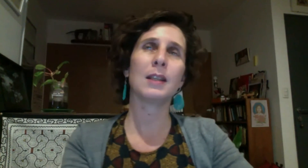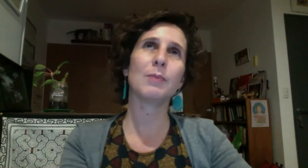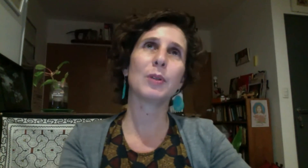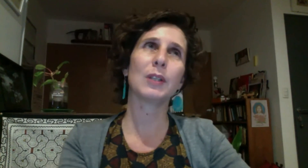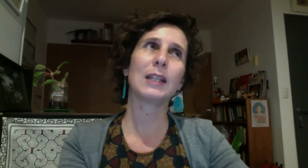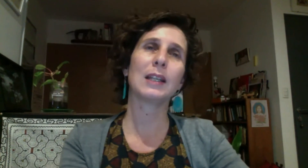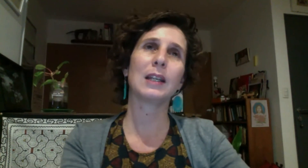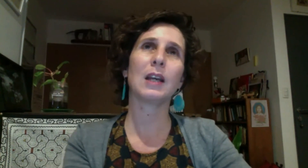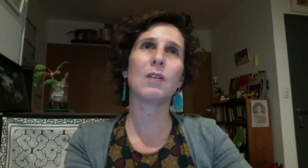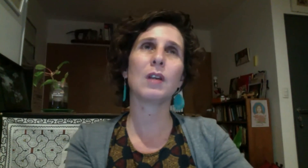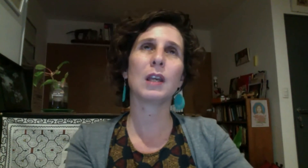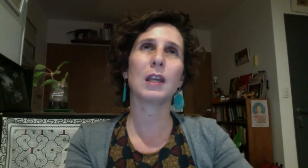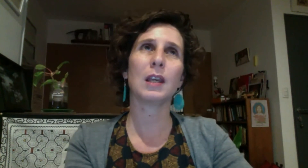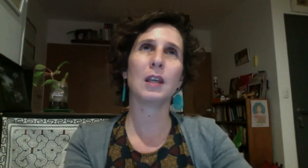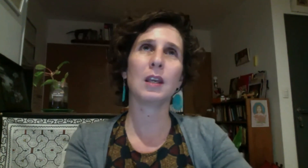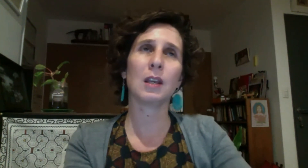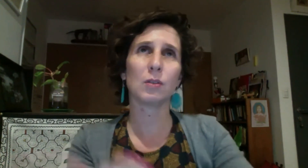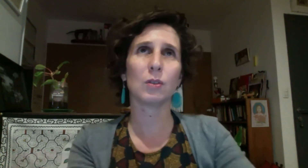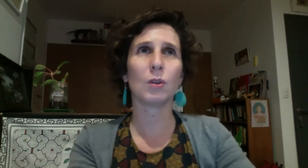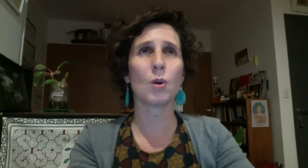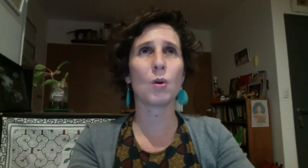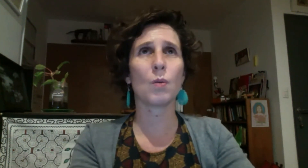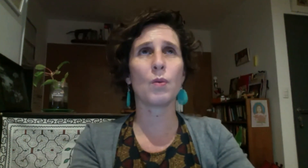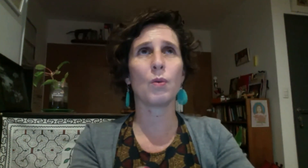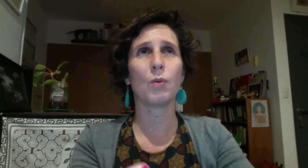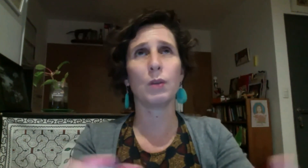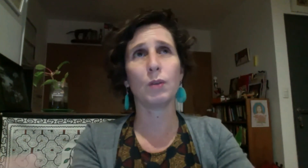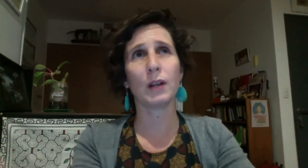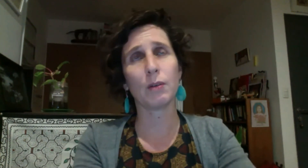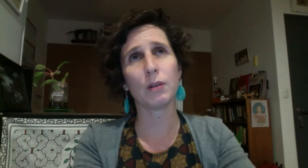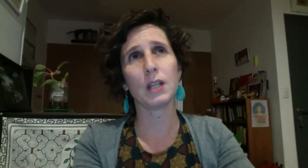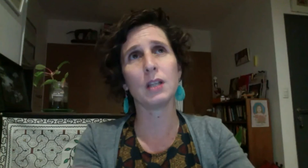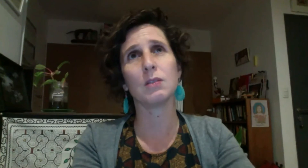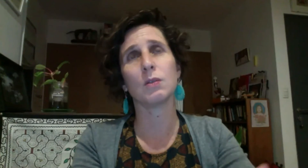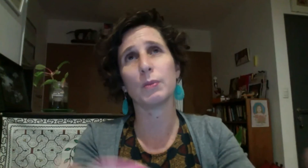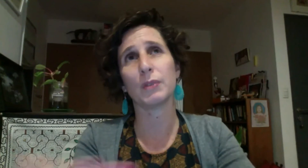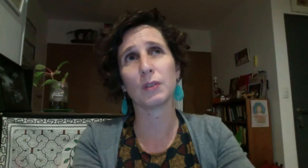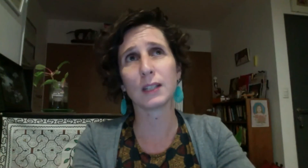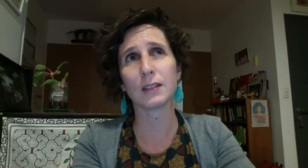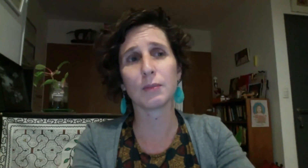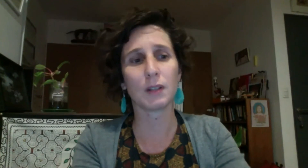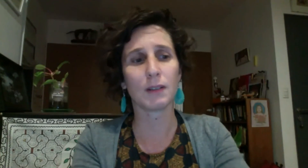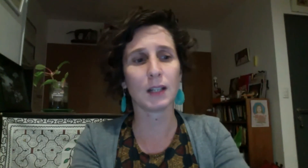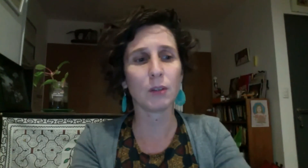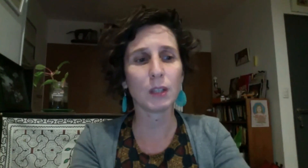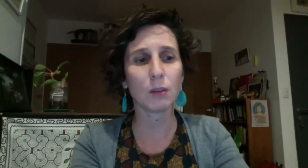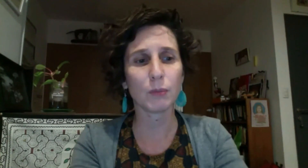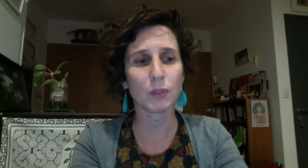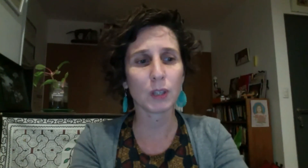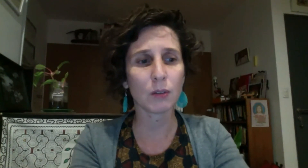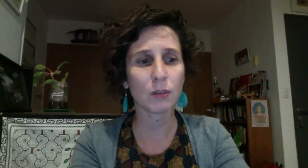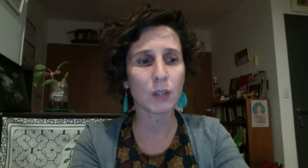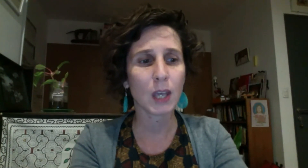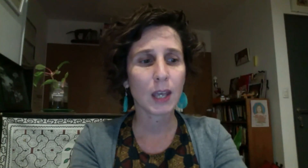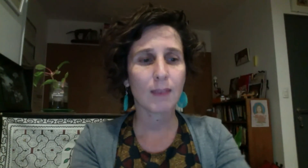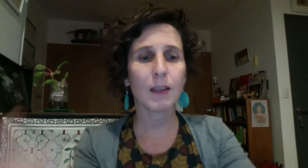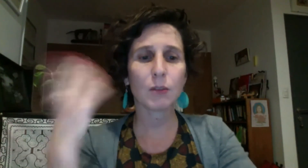es importante, creo, que nosotros como educadores o como personas que estamos trabajando dentro de